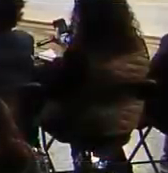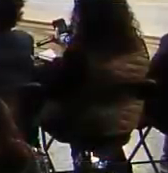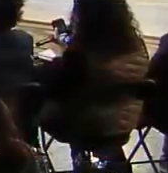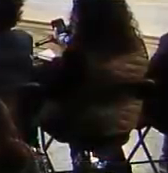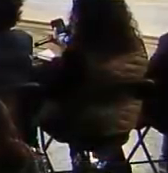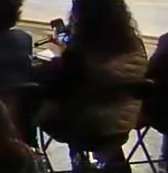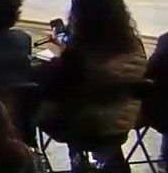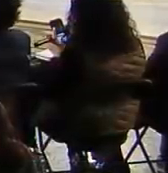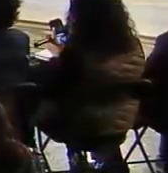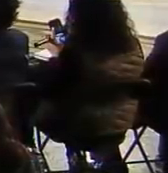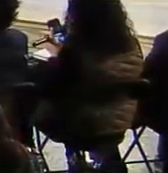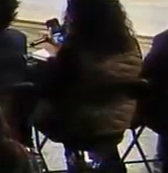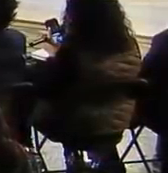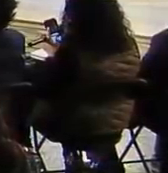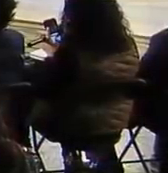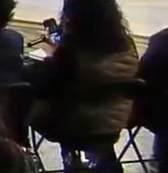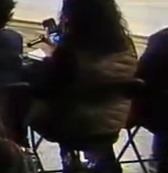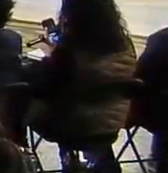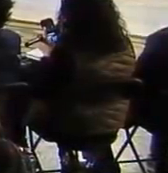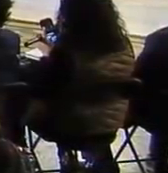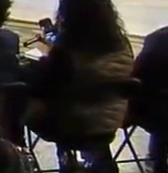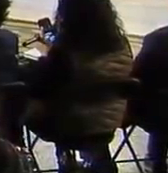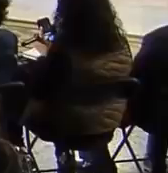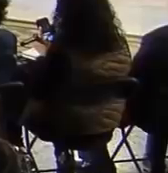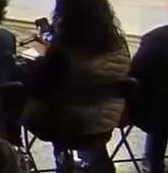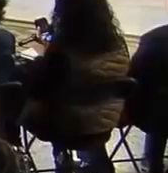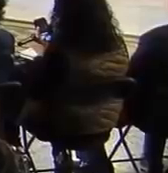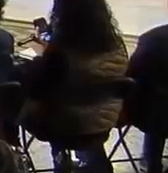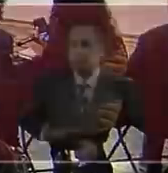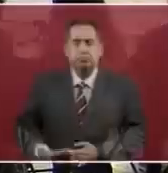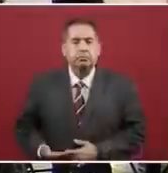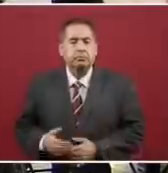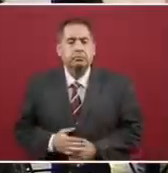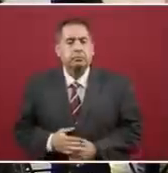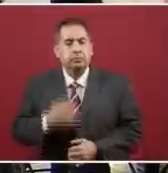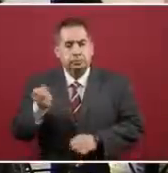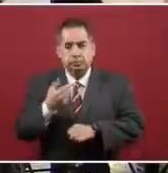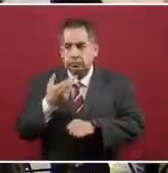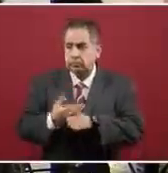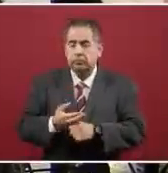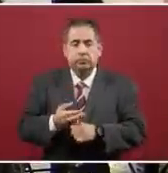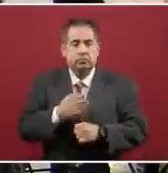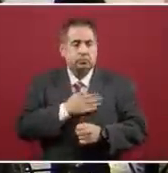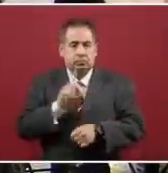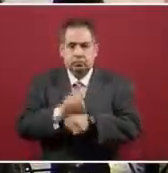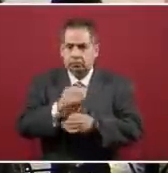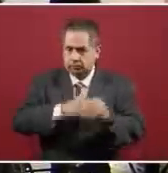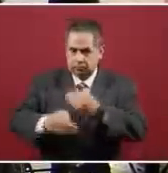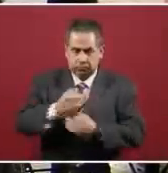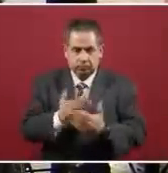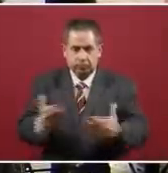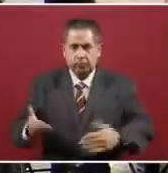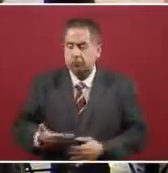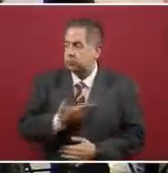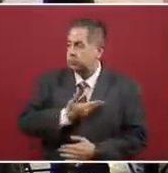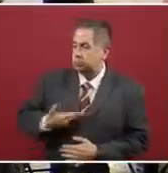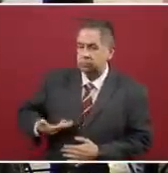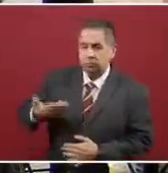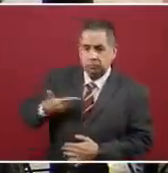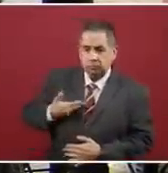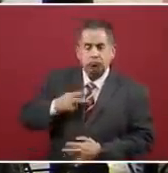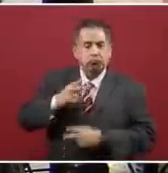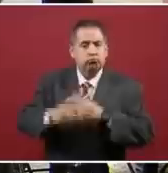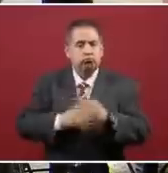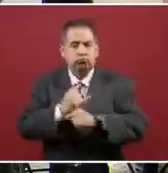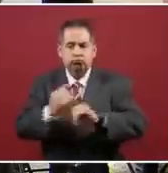Señor presidente, general secretario, representante de los medios de comunicación, muy buenos días a todos. El presidente me ha pedido que les informe